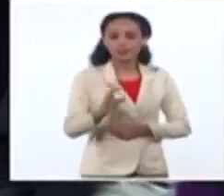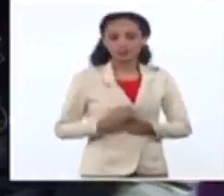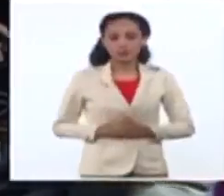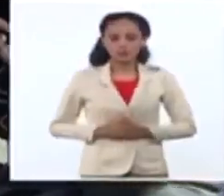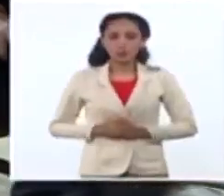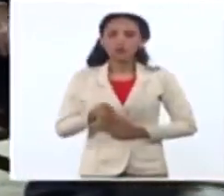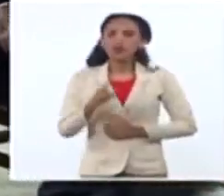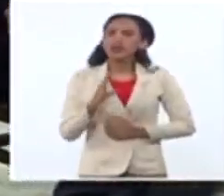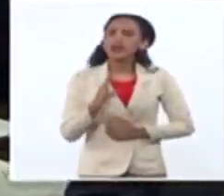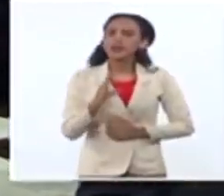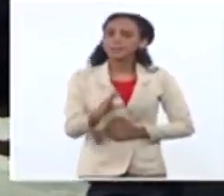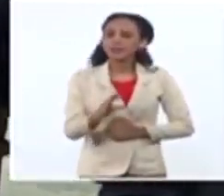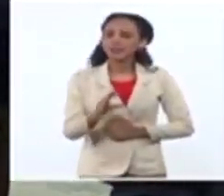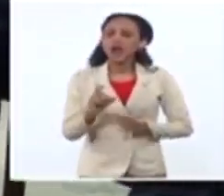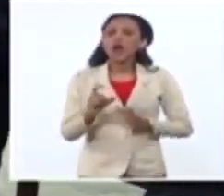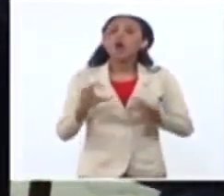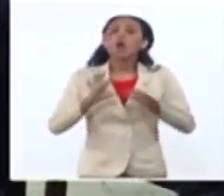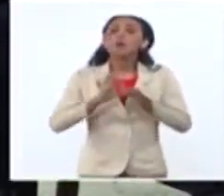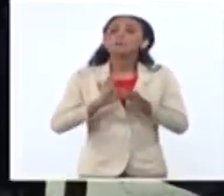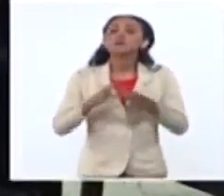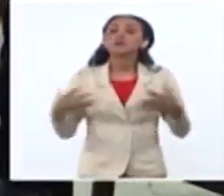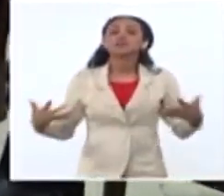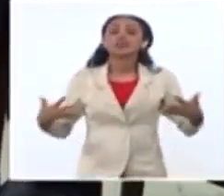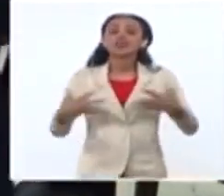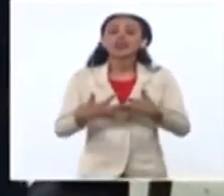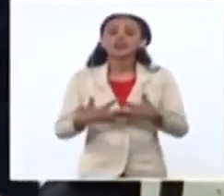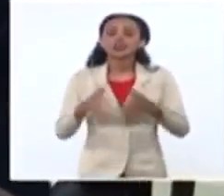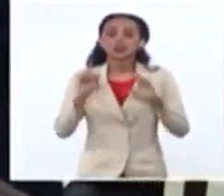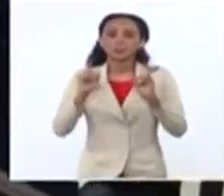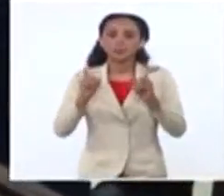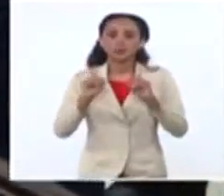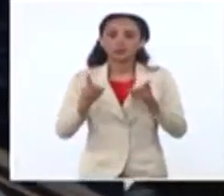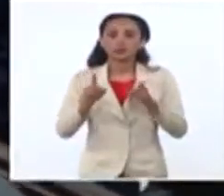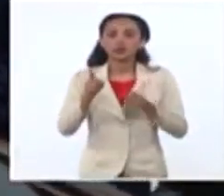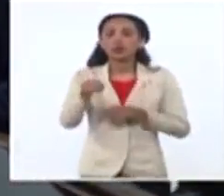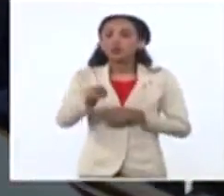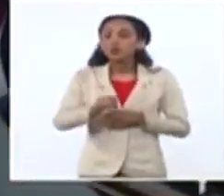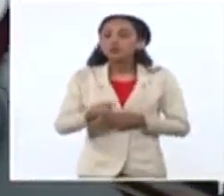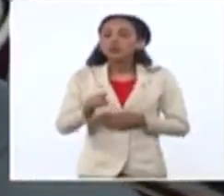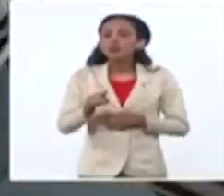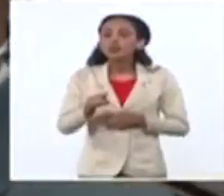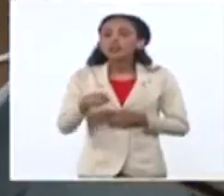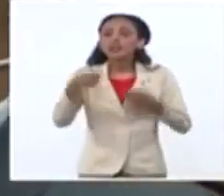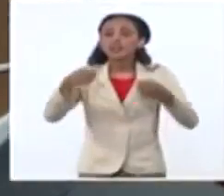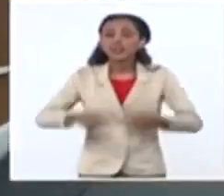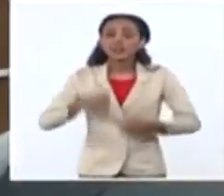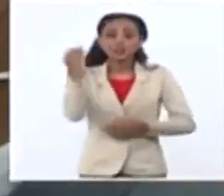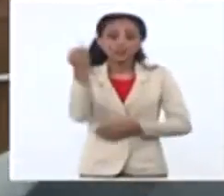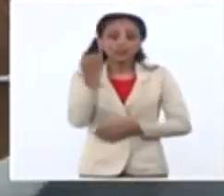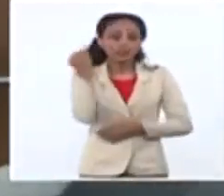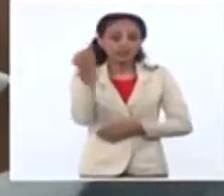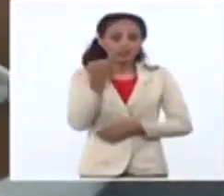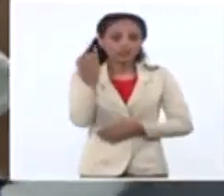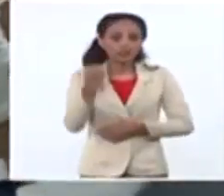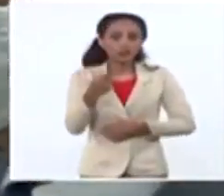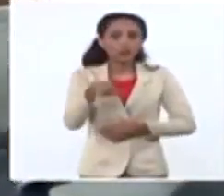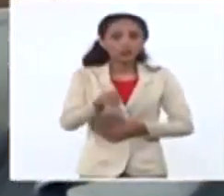de Viena de Relaciones Diplomáticas y del Derecho Internacional y porque